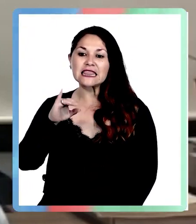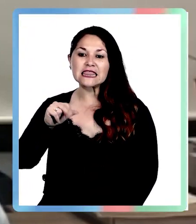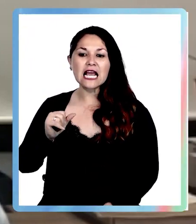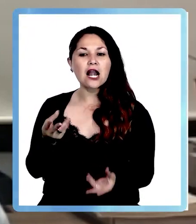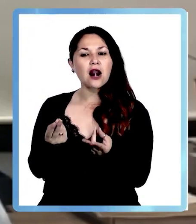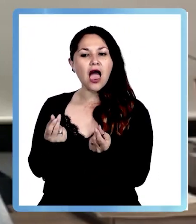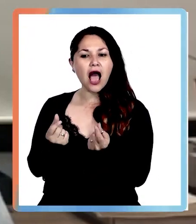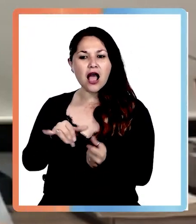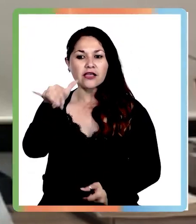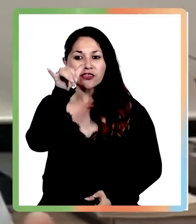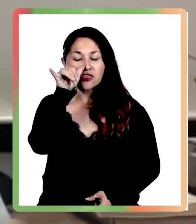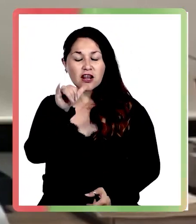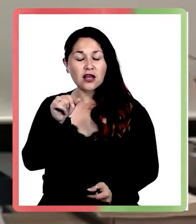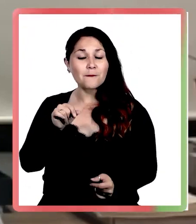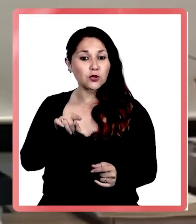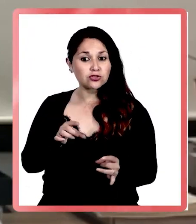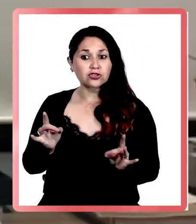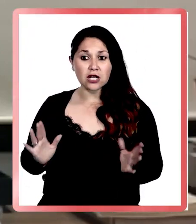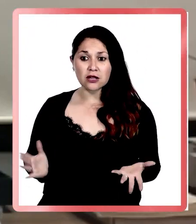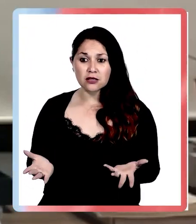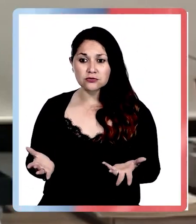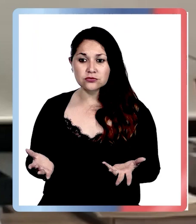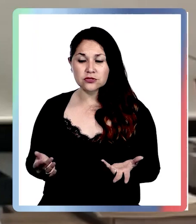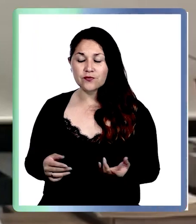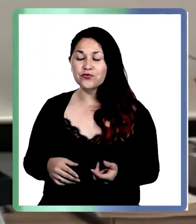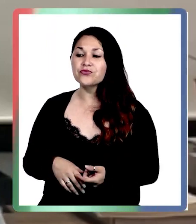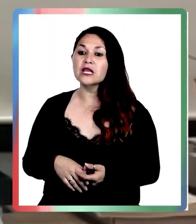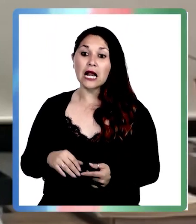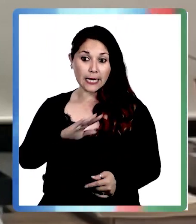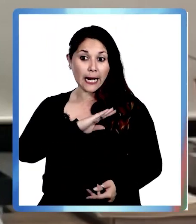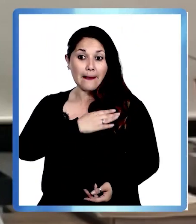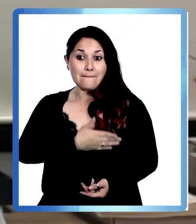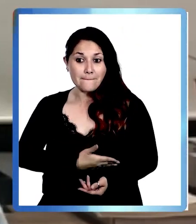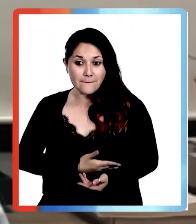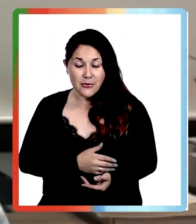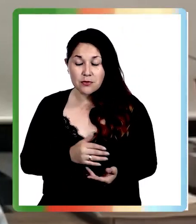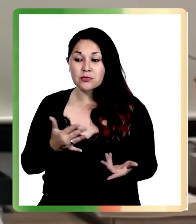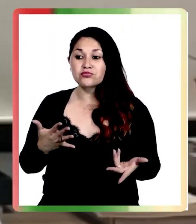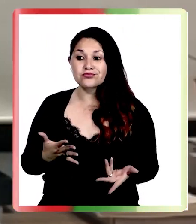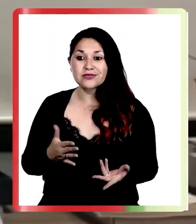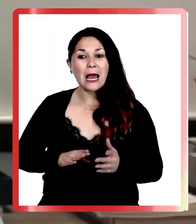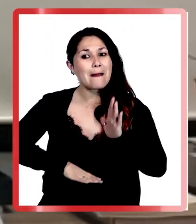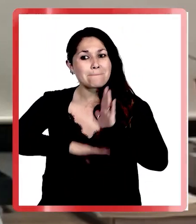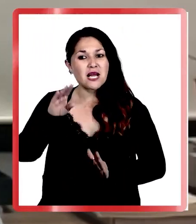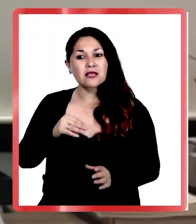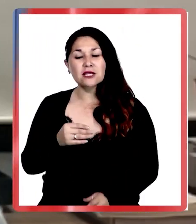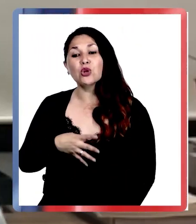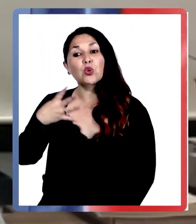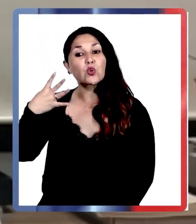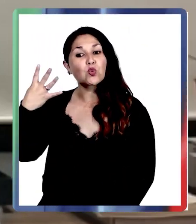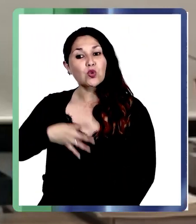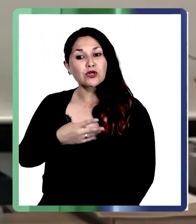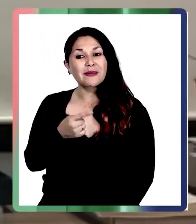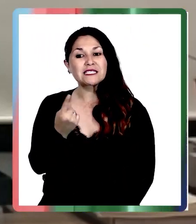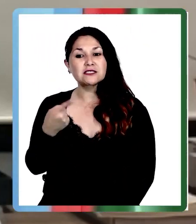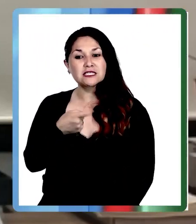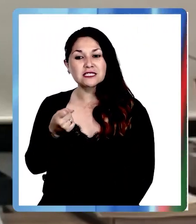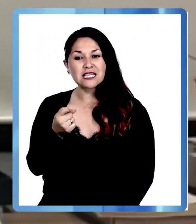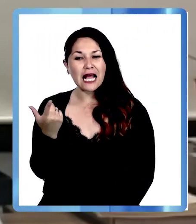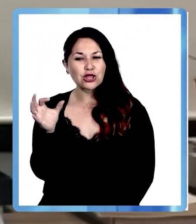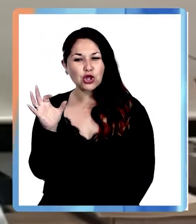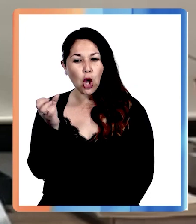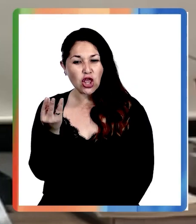en calidad. Y en ese grupo, desgraciadamente, cáncer de mama, tenemos más de 4.110